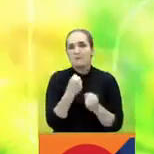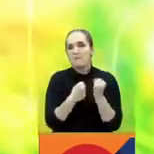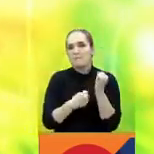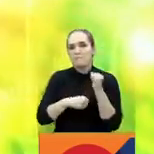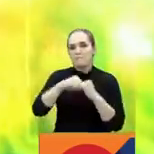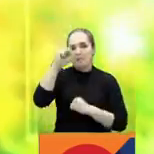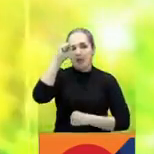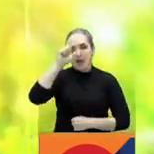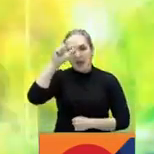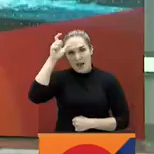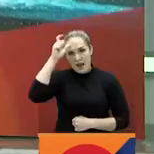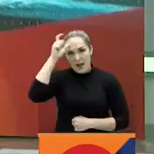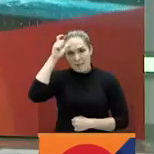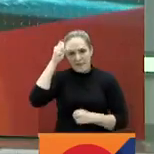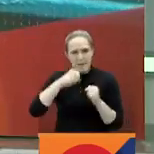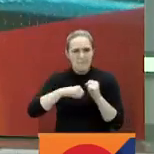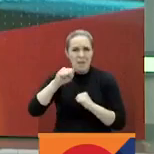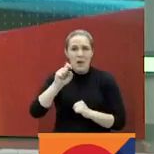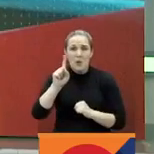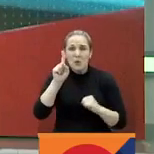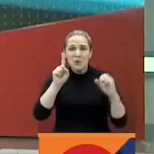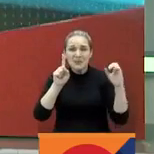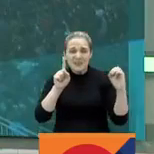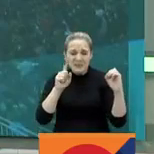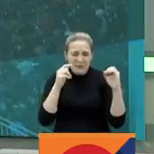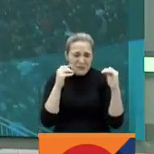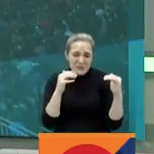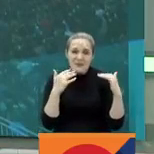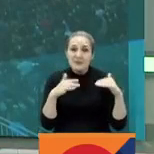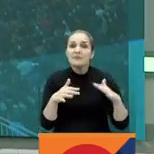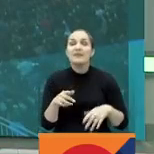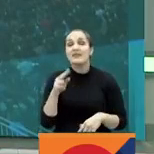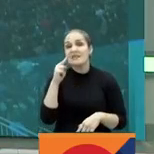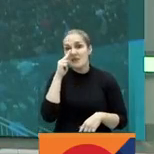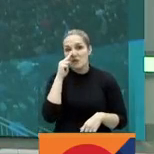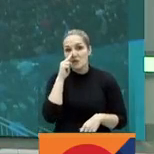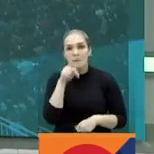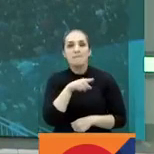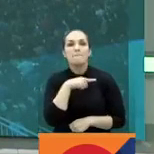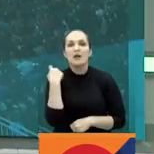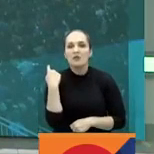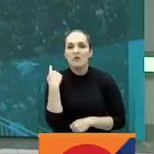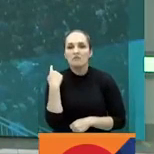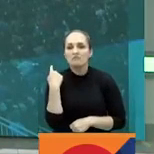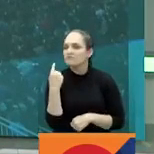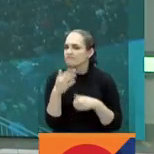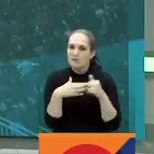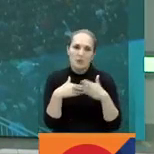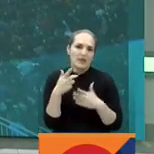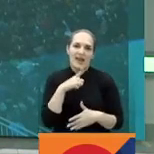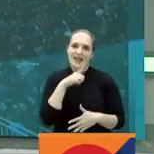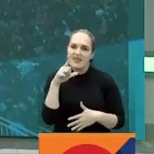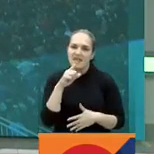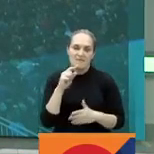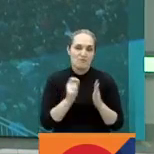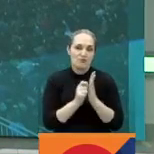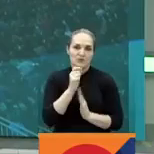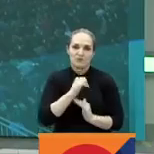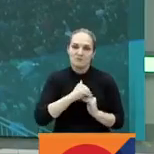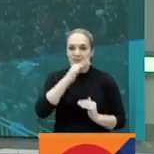igual que el América, por la mínima diferencia, por supuesto, y Atlético Nacional, aunque perdió, igual sigue líder en el campeonato. Aquí el resumen.